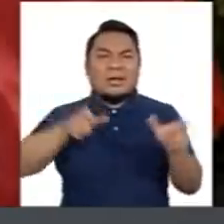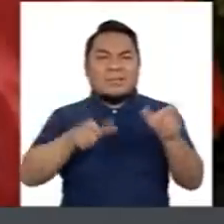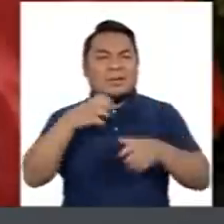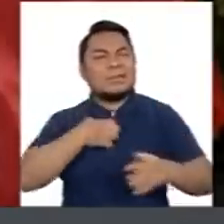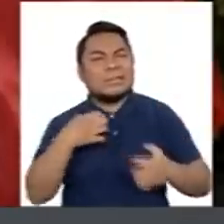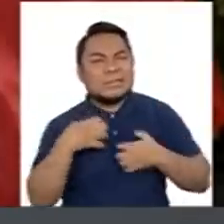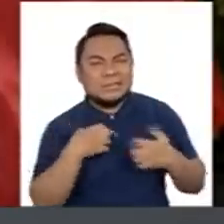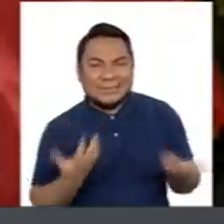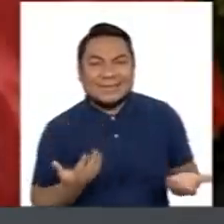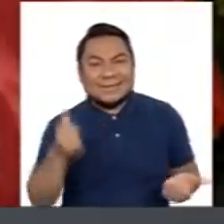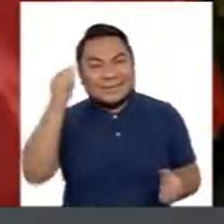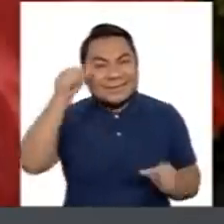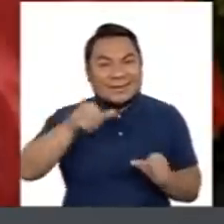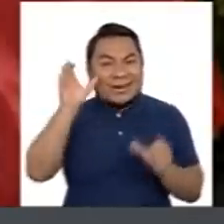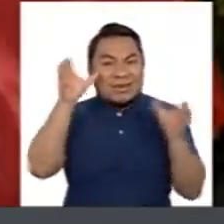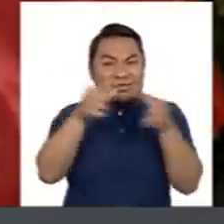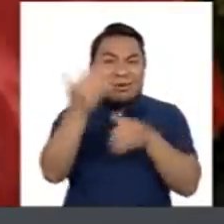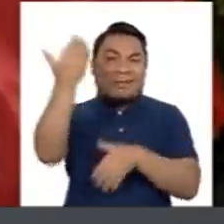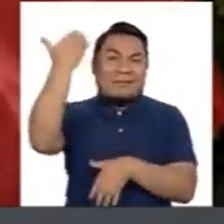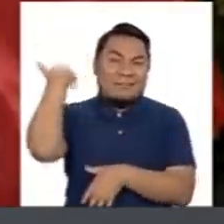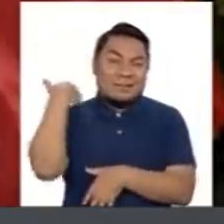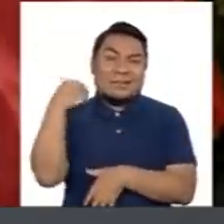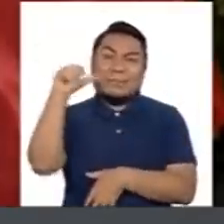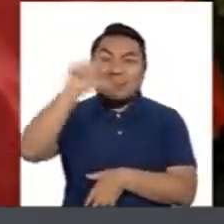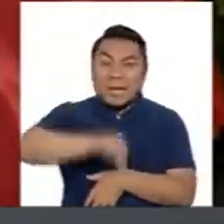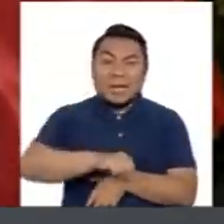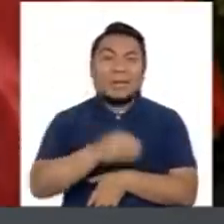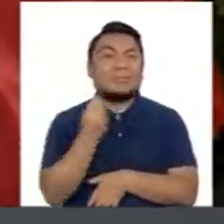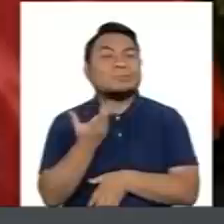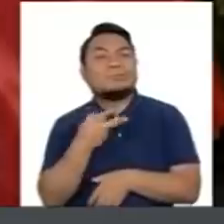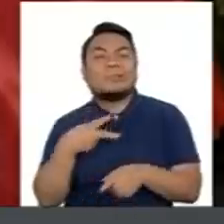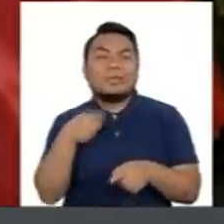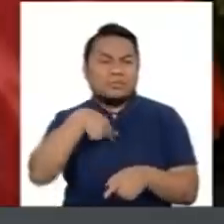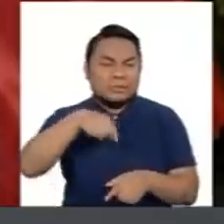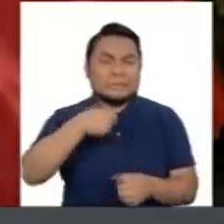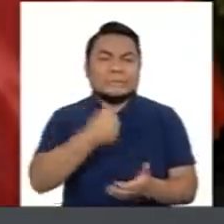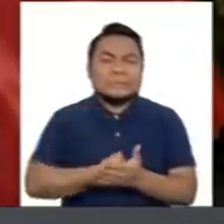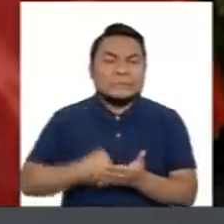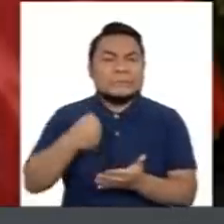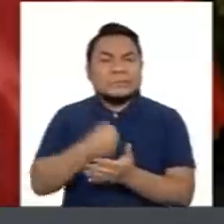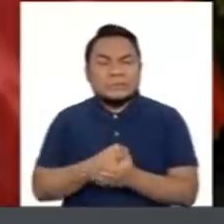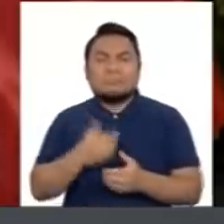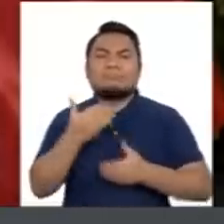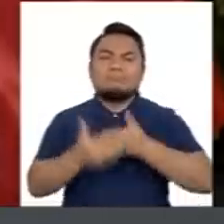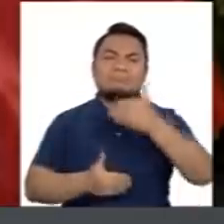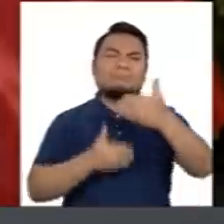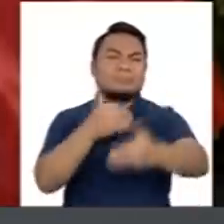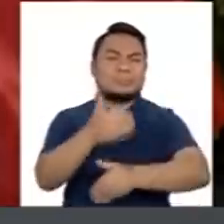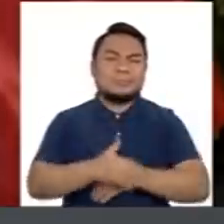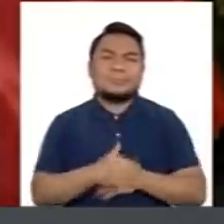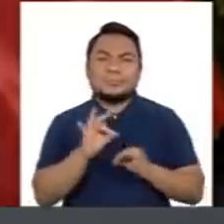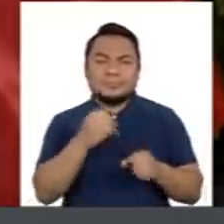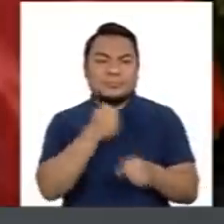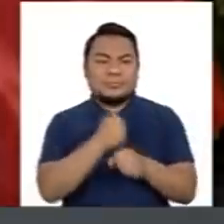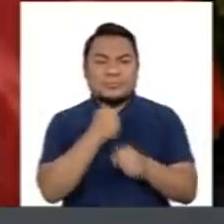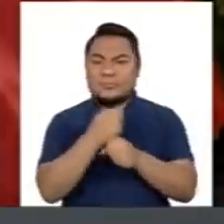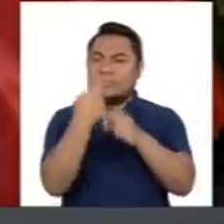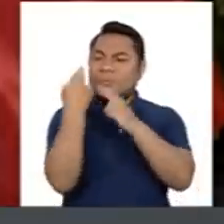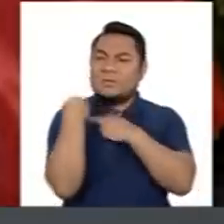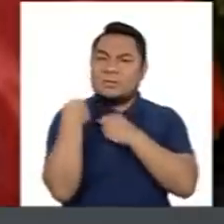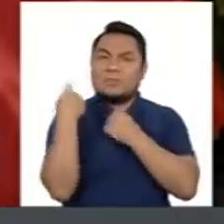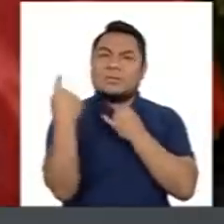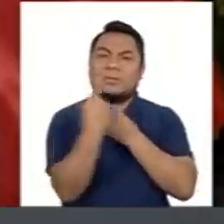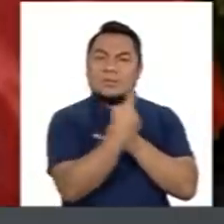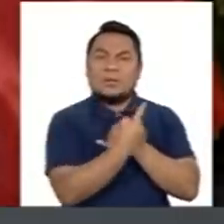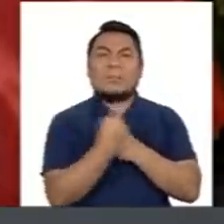él, porque ha sido un Estado que ha trabajado su función, su rol